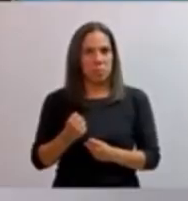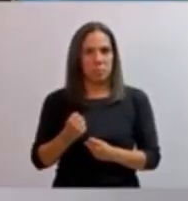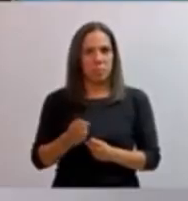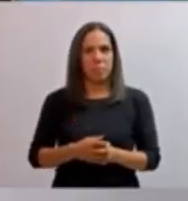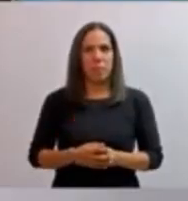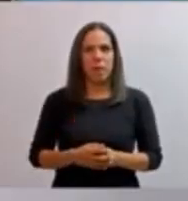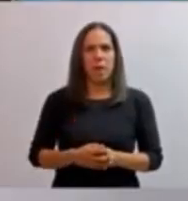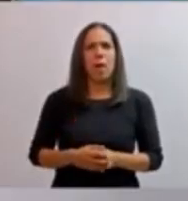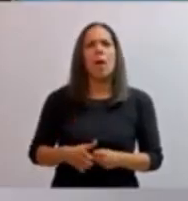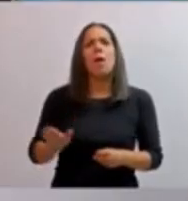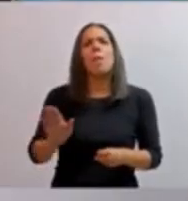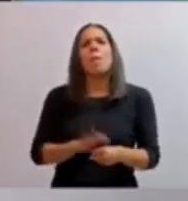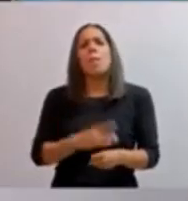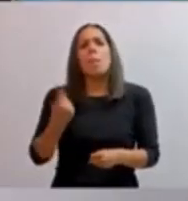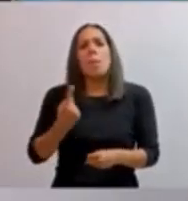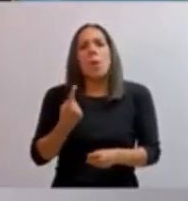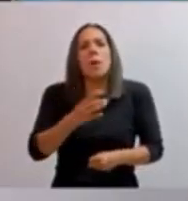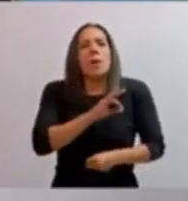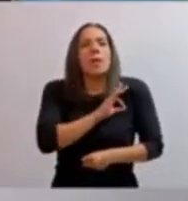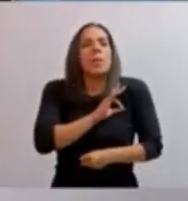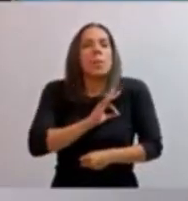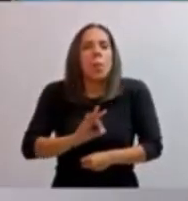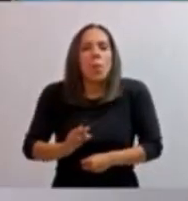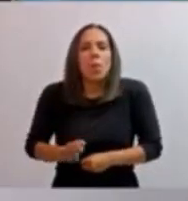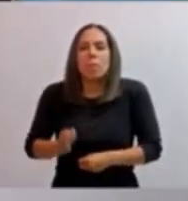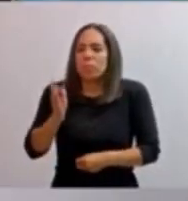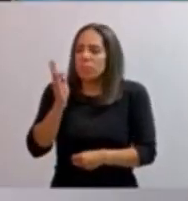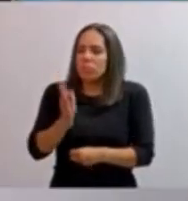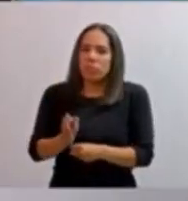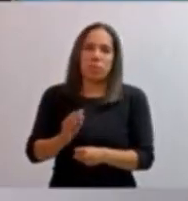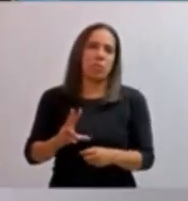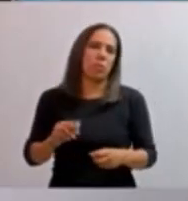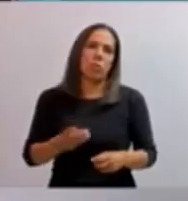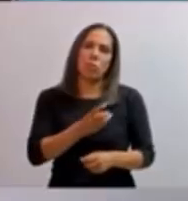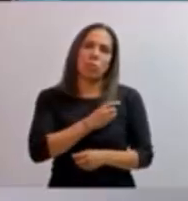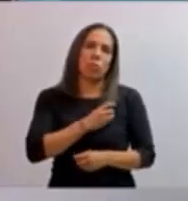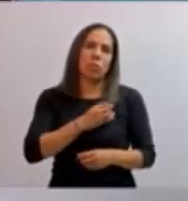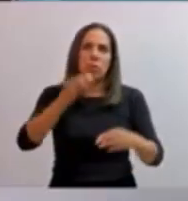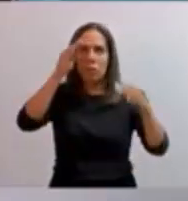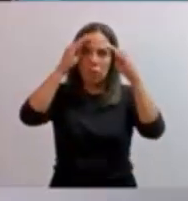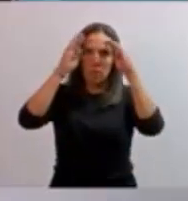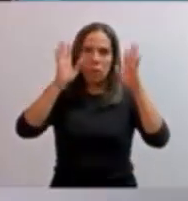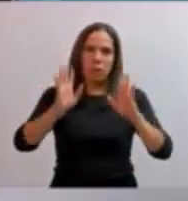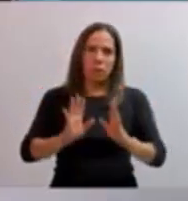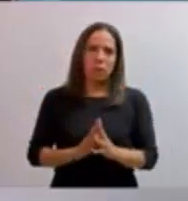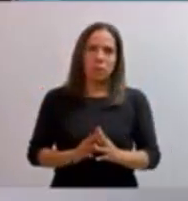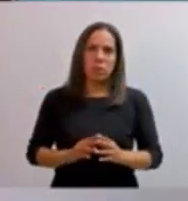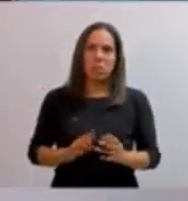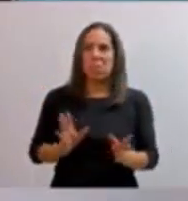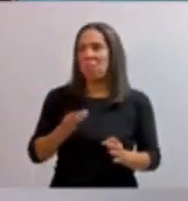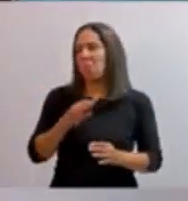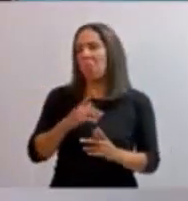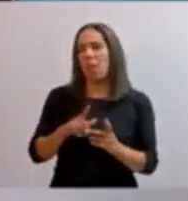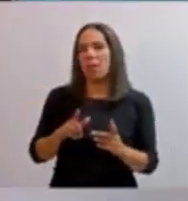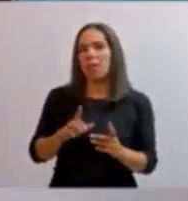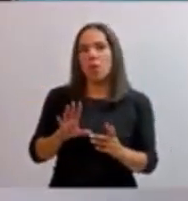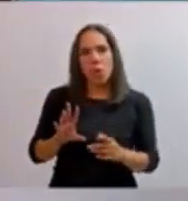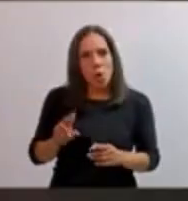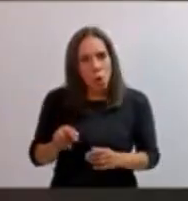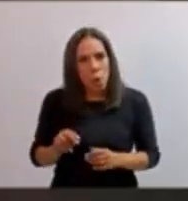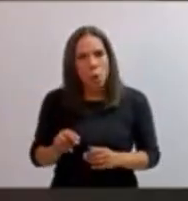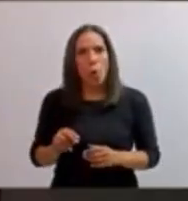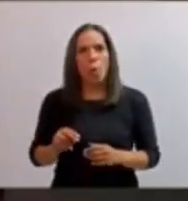la posibilidad de reconocer que la reflexión no es azarosa, ¿no?, es una reflexión que